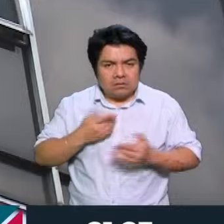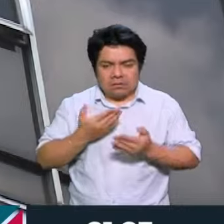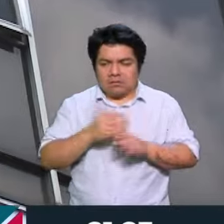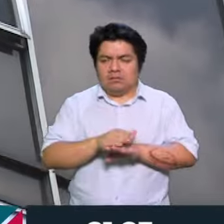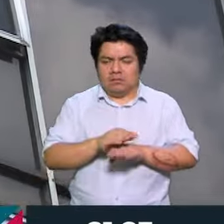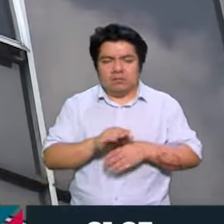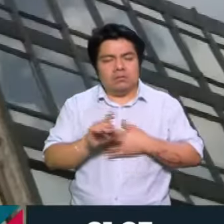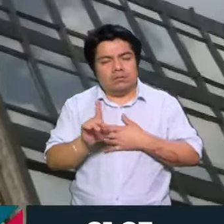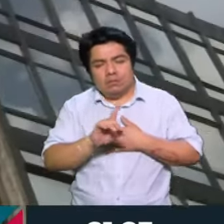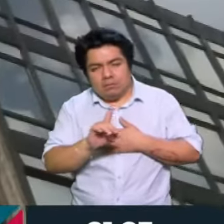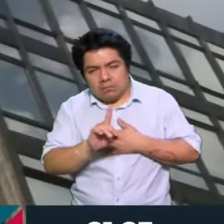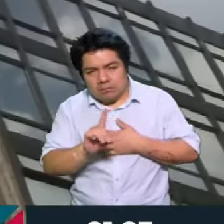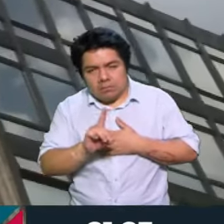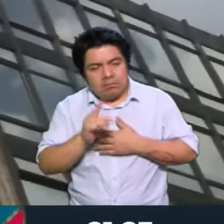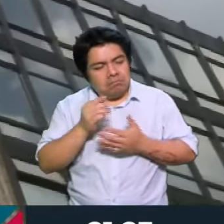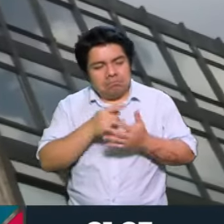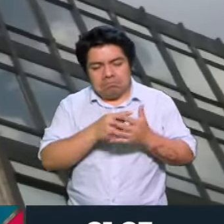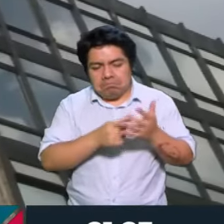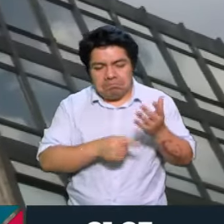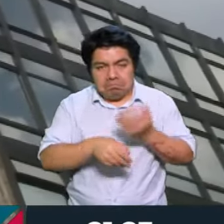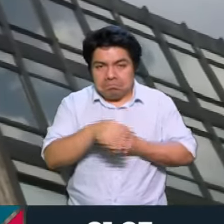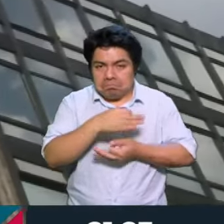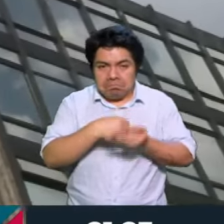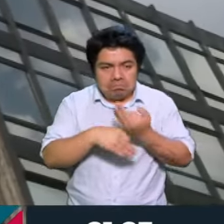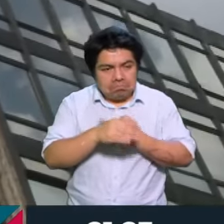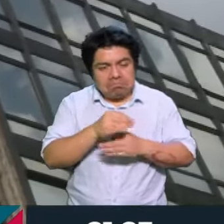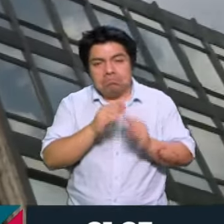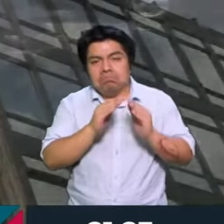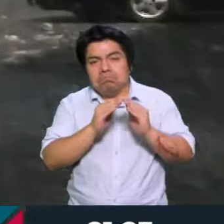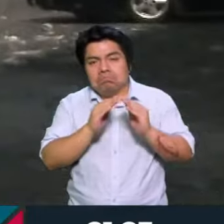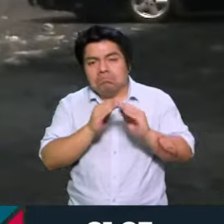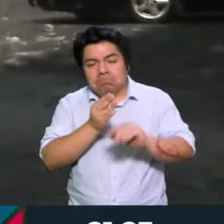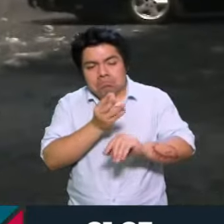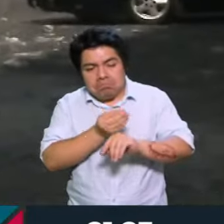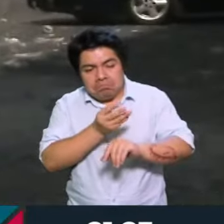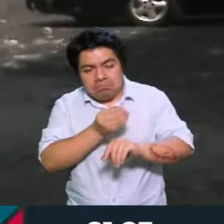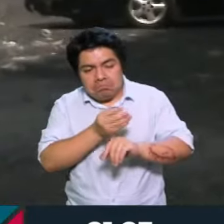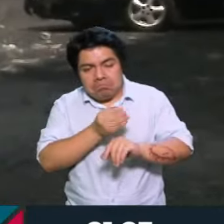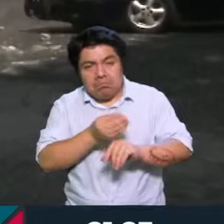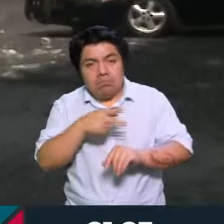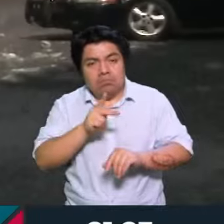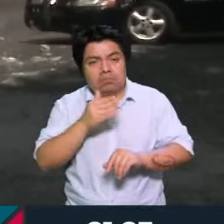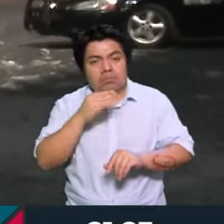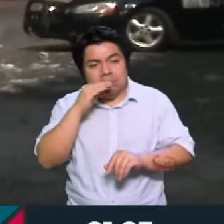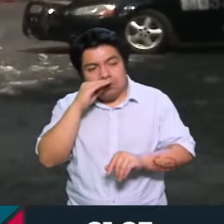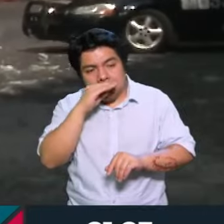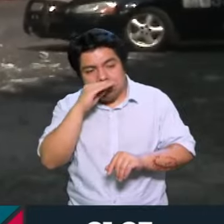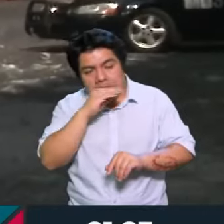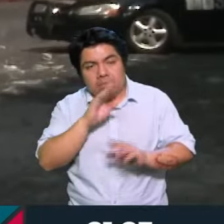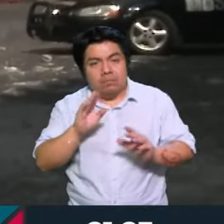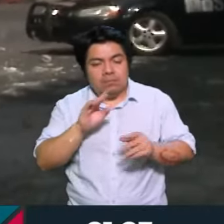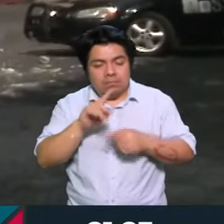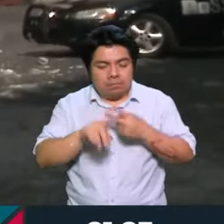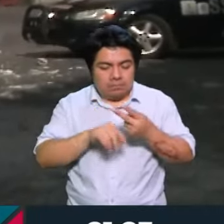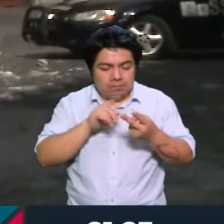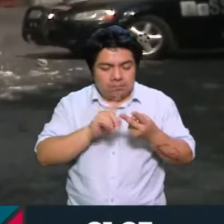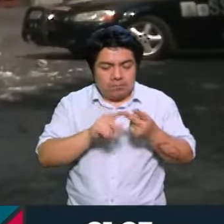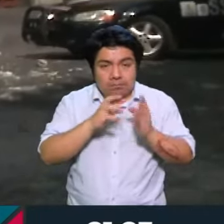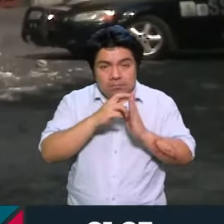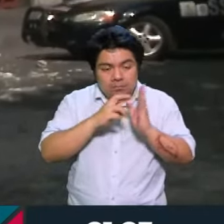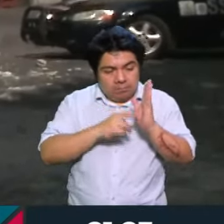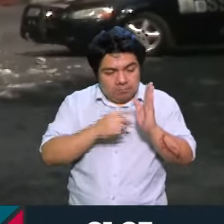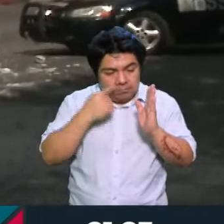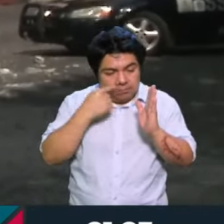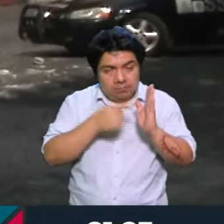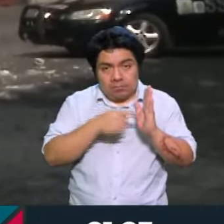Les dimos todas las facilidades para reconstruir viviendas a título gratuito. ¿Qué otra cosa? Flexibilizamos la normatividad